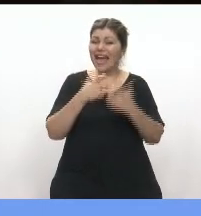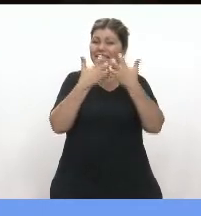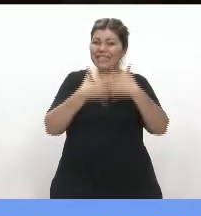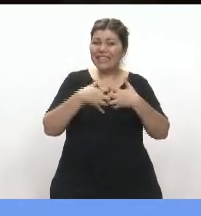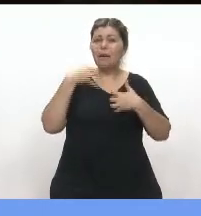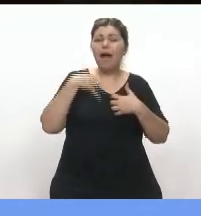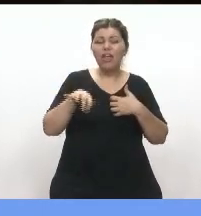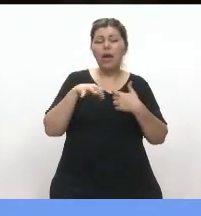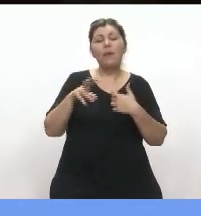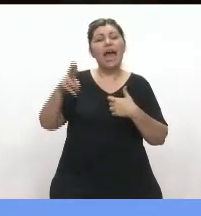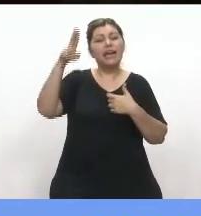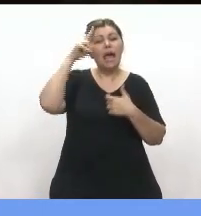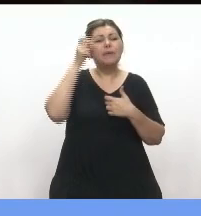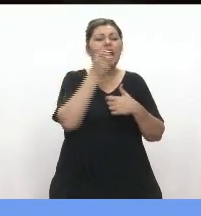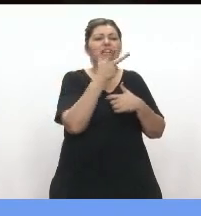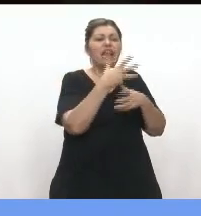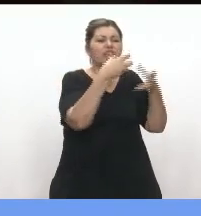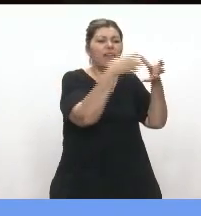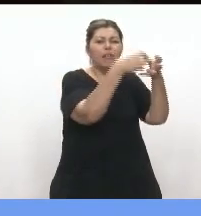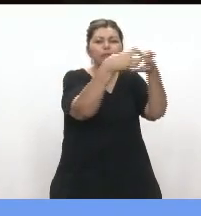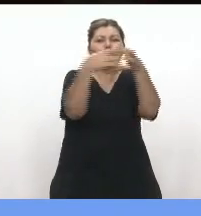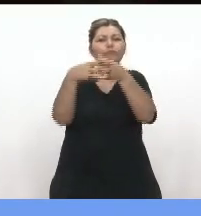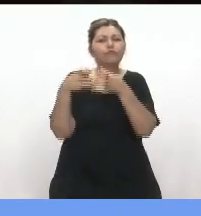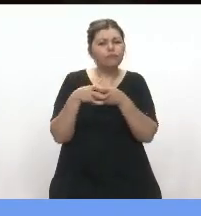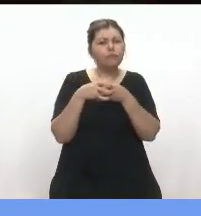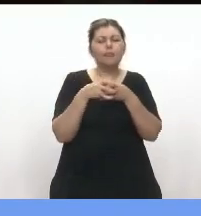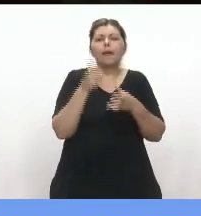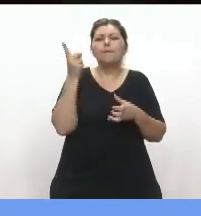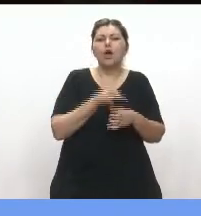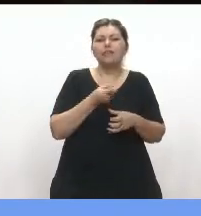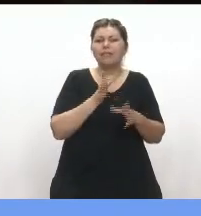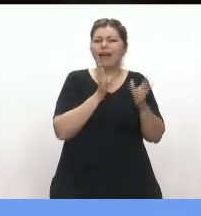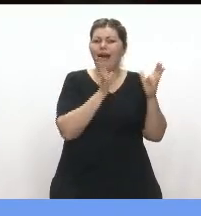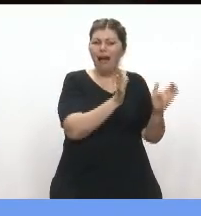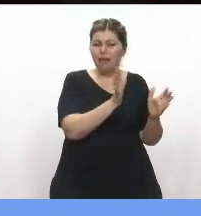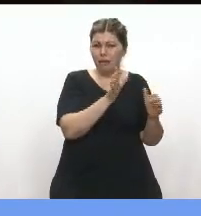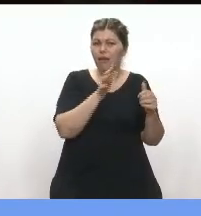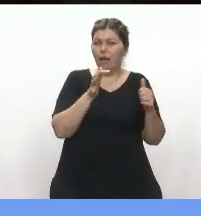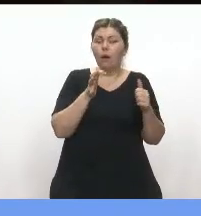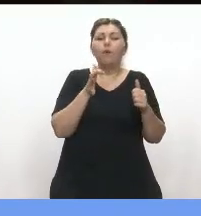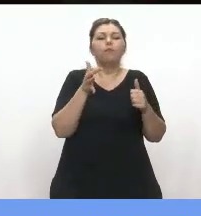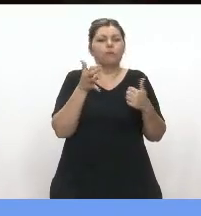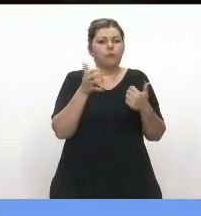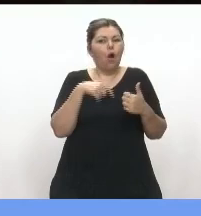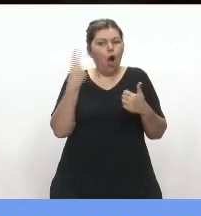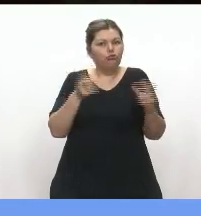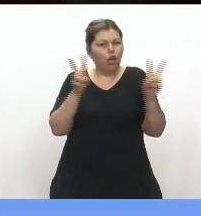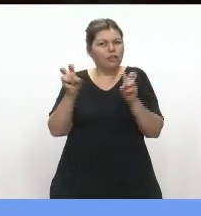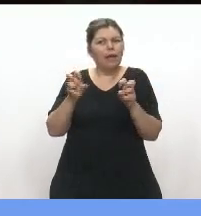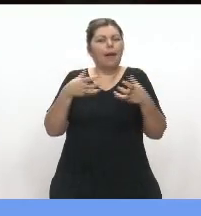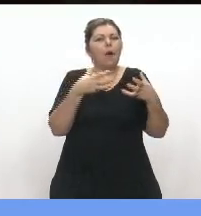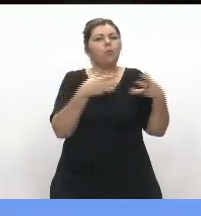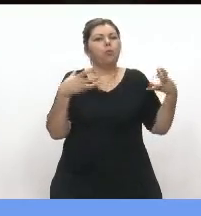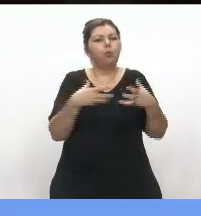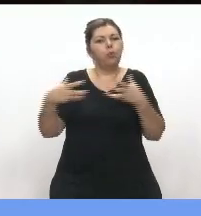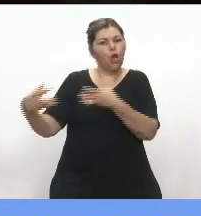es la proporcionalidad. Y el otro tema, los bloques, esta es la proporcionalidad. Cuando usted va a considerar, ¿verdad?, tiene que hacerlo